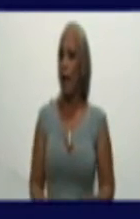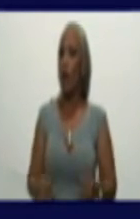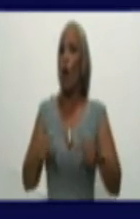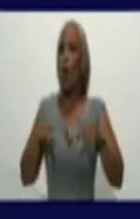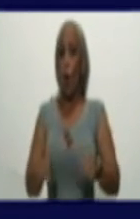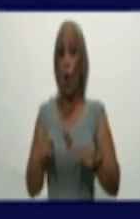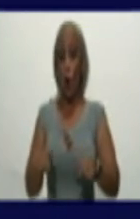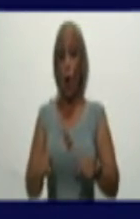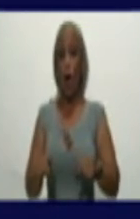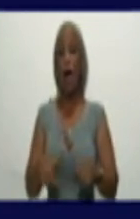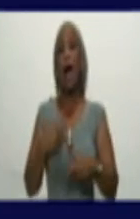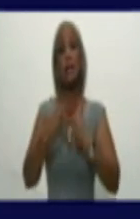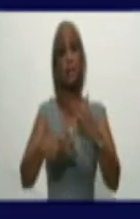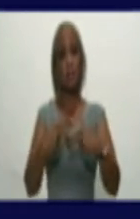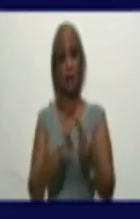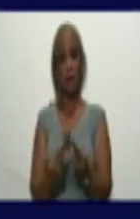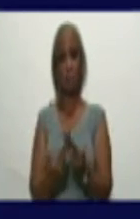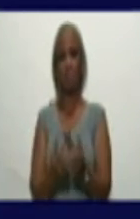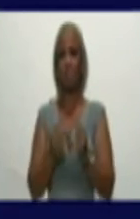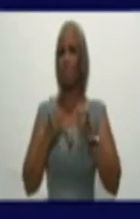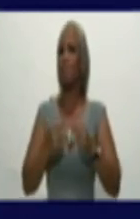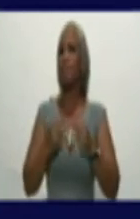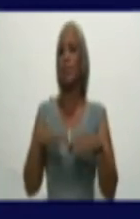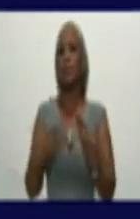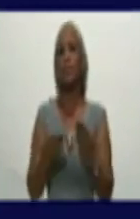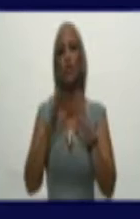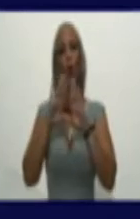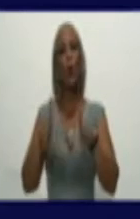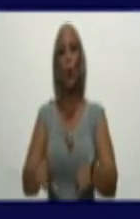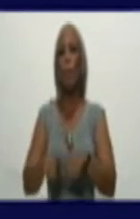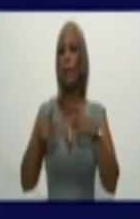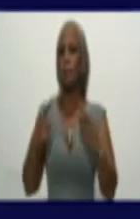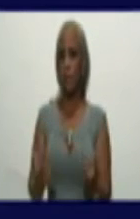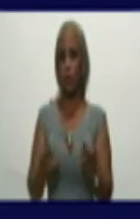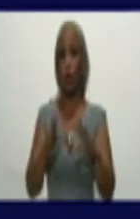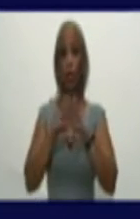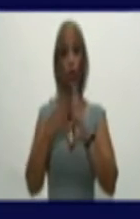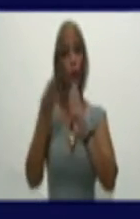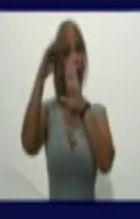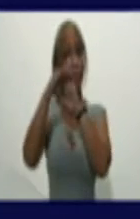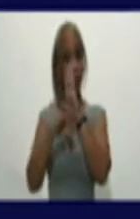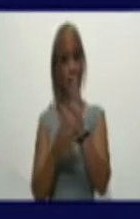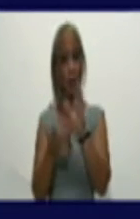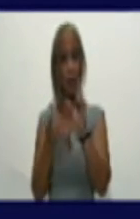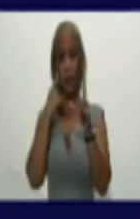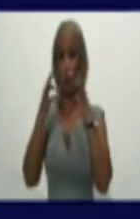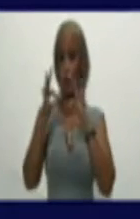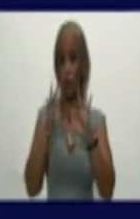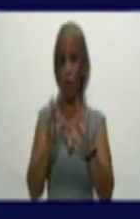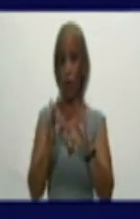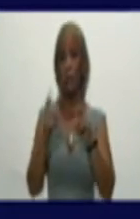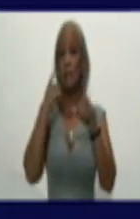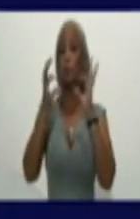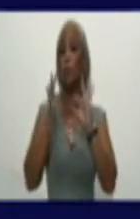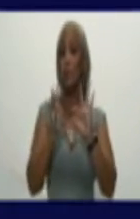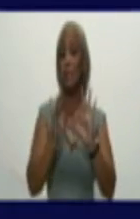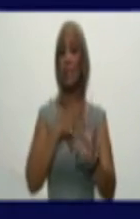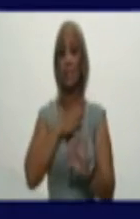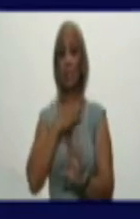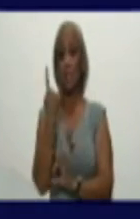Estamos obligados a ser estrictos con el cumplimiento de las medidas de bioseguridad y de protección